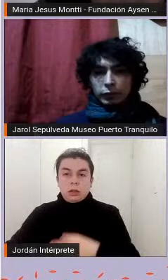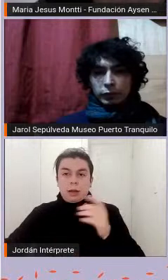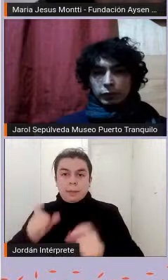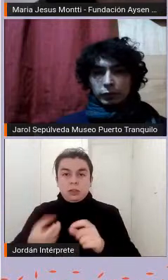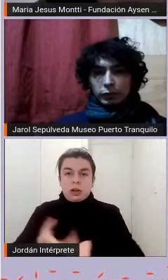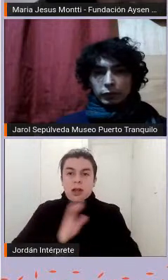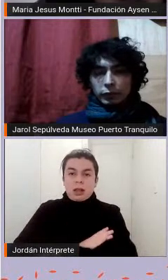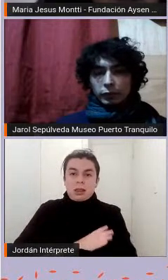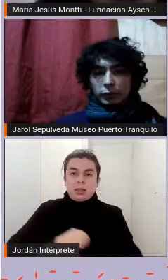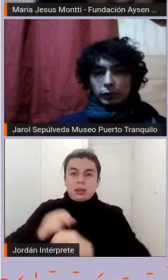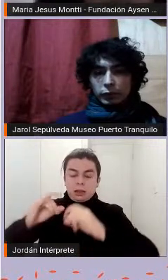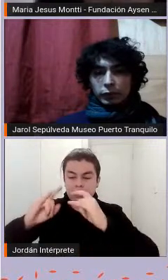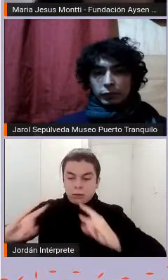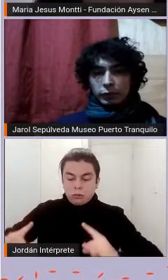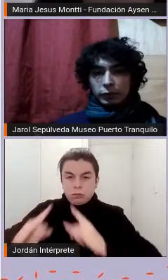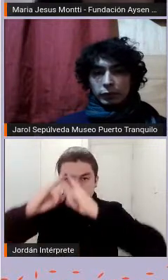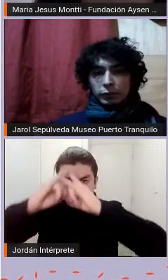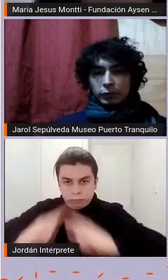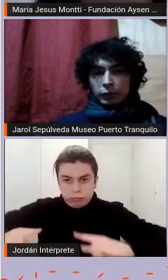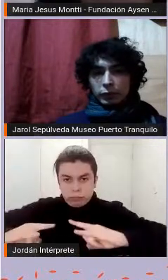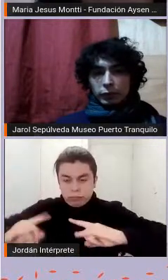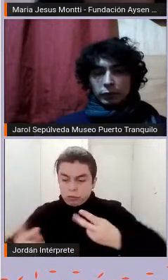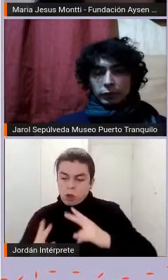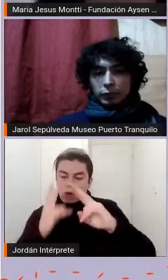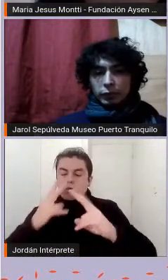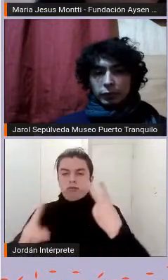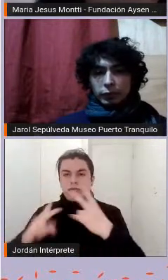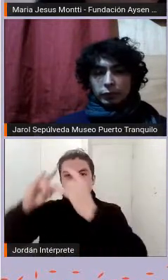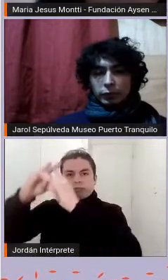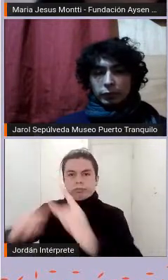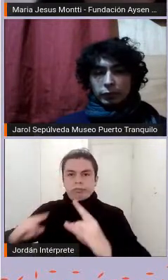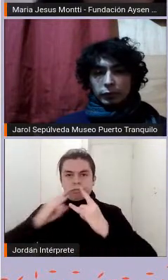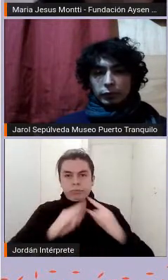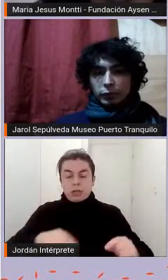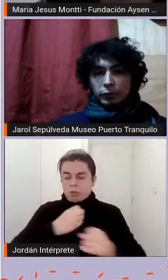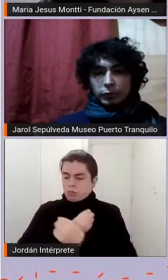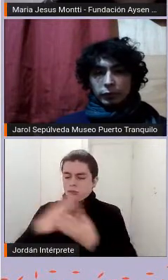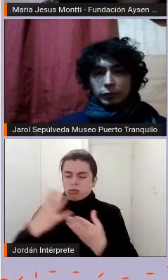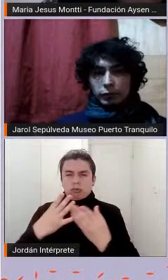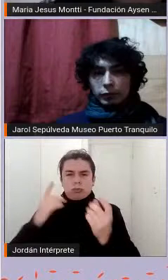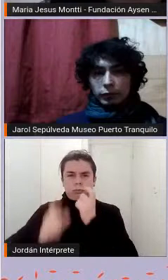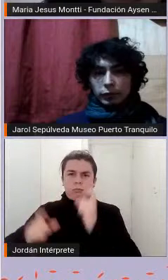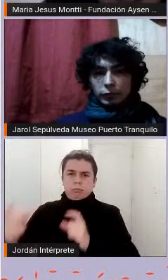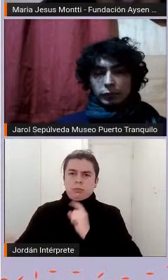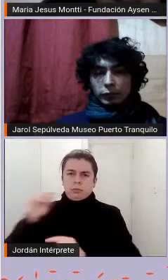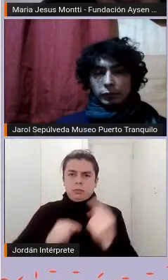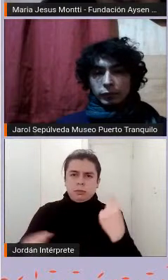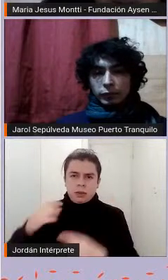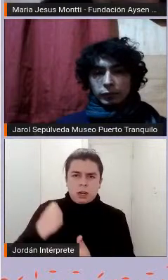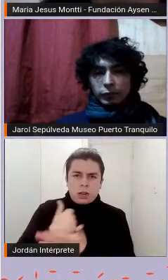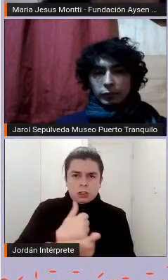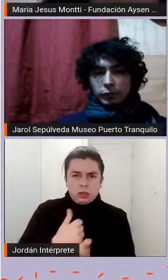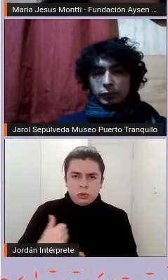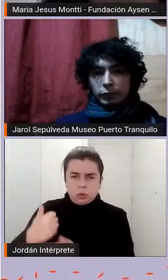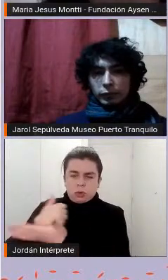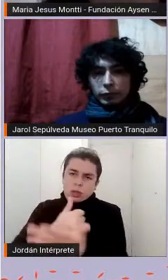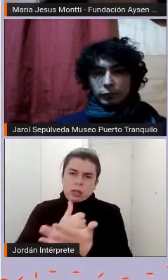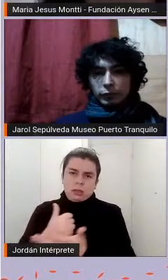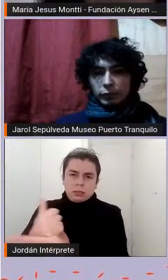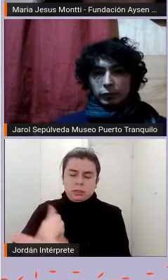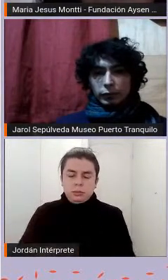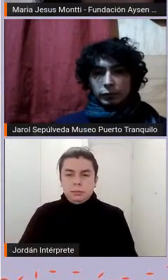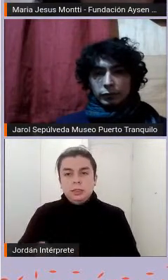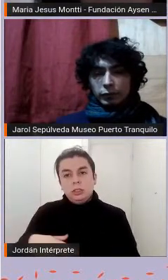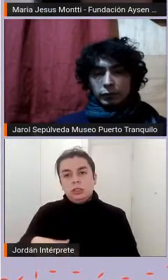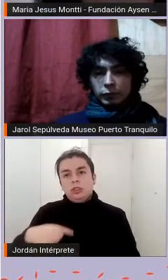antes, y posterior a esto también ayudó a mucha gente. Solamente me gustaría, bueno, mostrar esta foto que